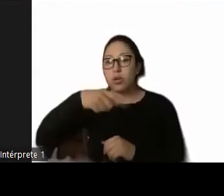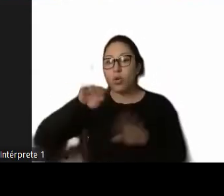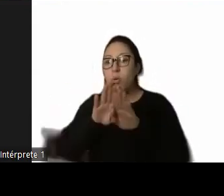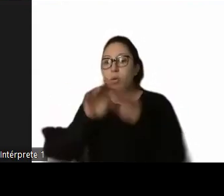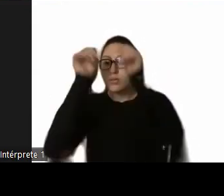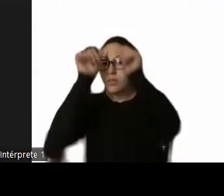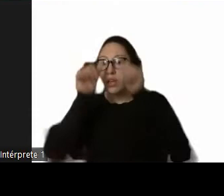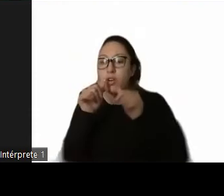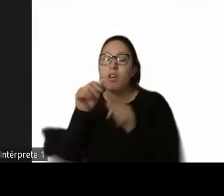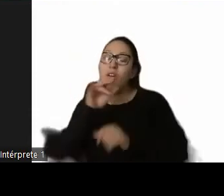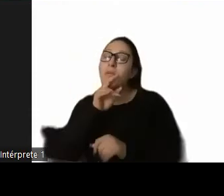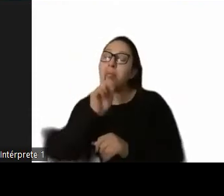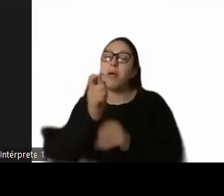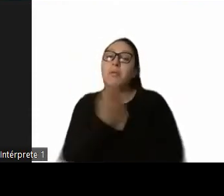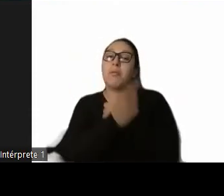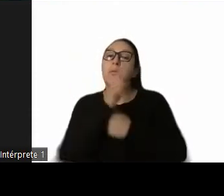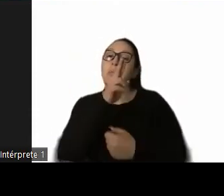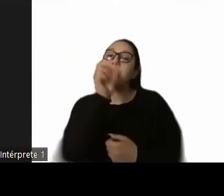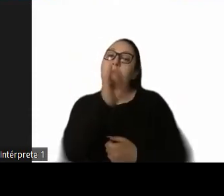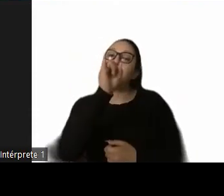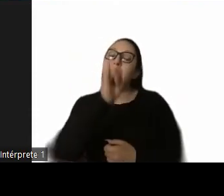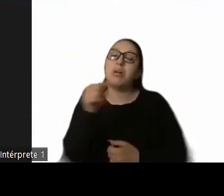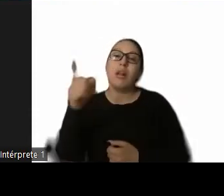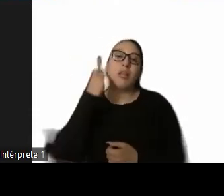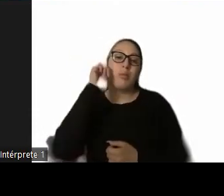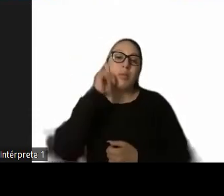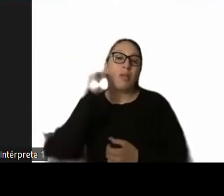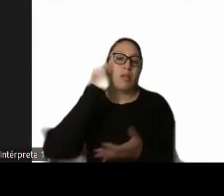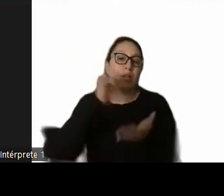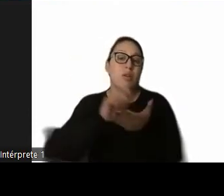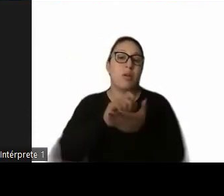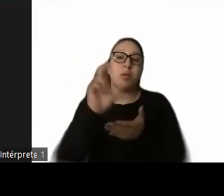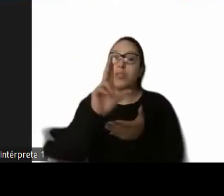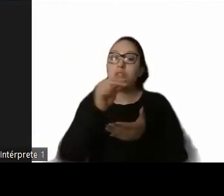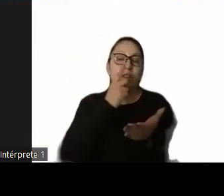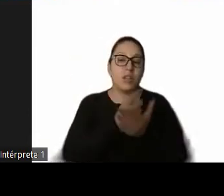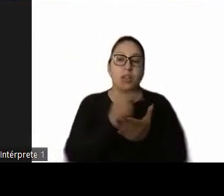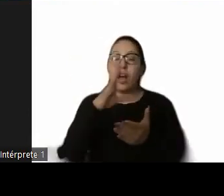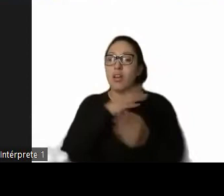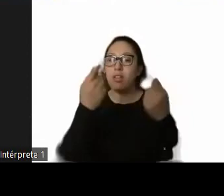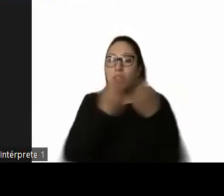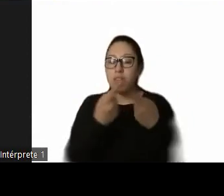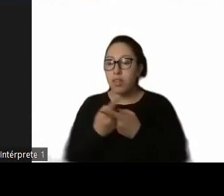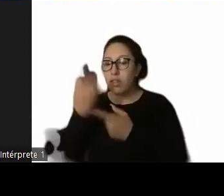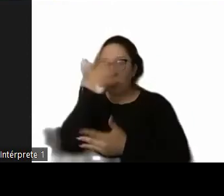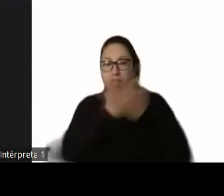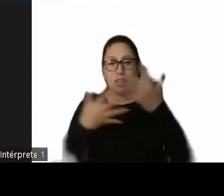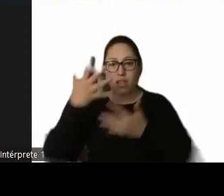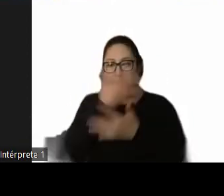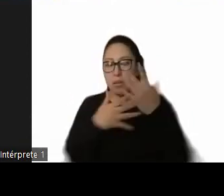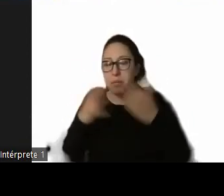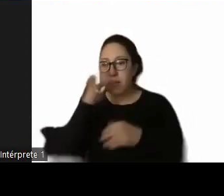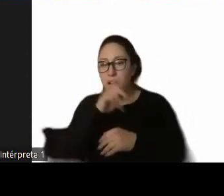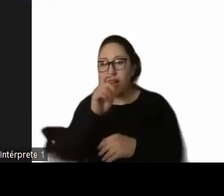tampoco se dice cuándo presentó la diputada la opinión, además se contradice, ¿no? En las